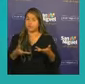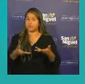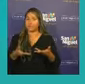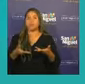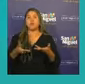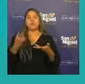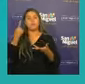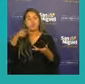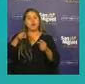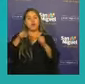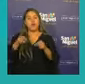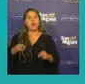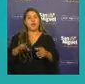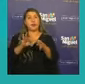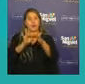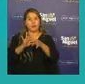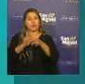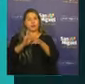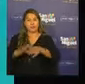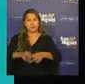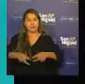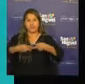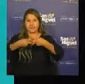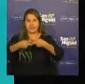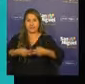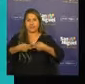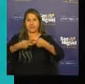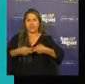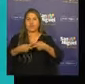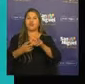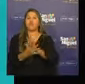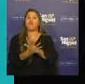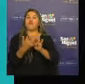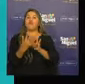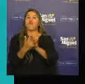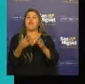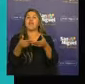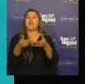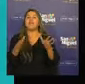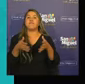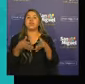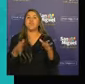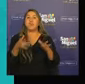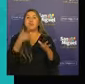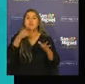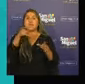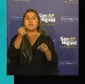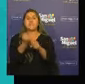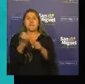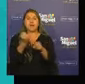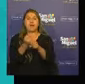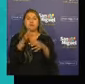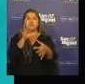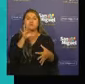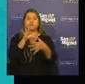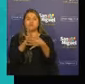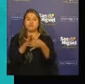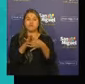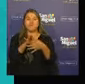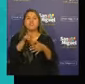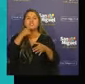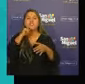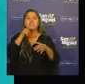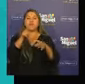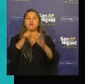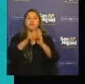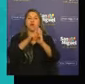hoy agradecer al Sindicato de Ferias Libres porque este trabajo también lo hicimos junto a ellos, que tiene que ver con el